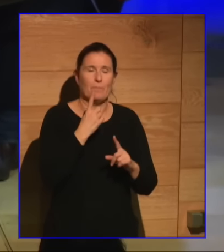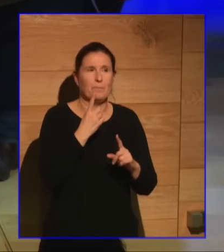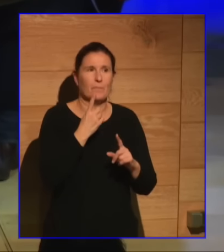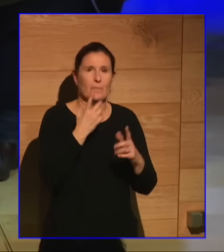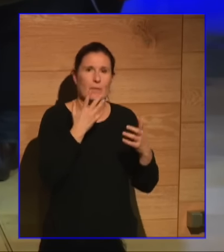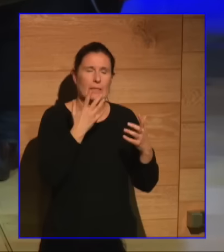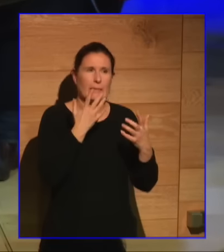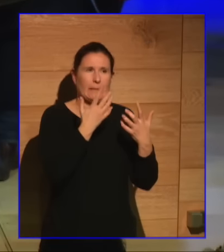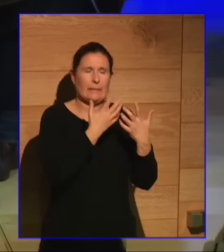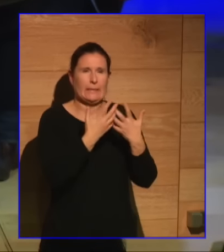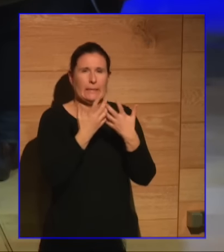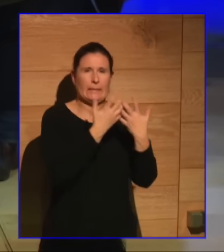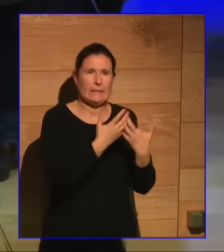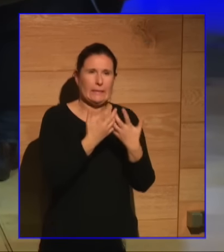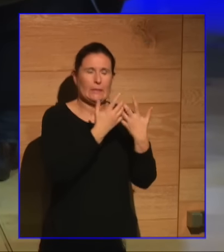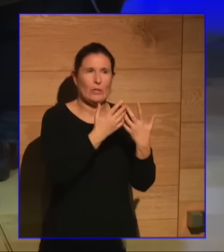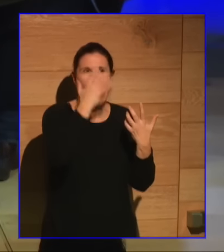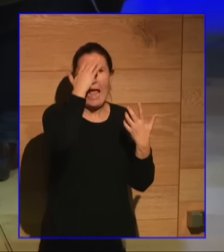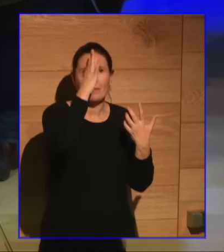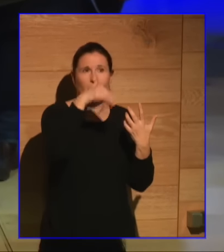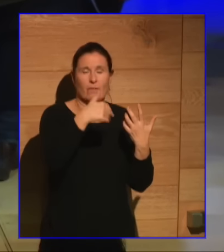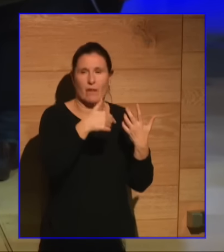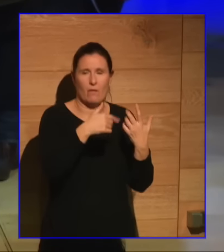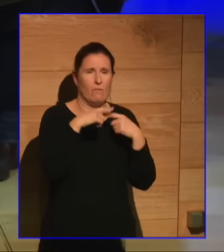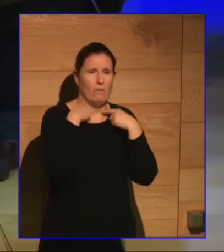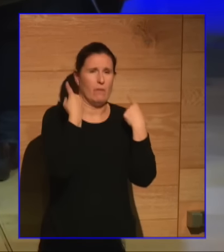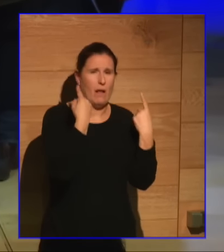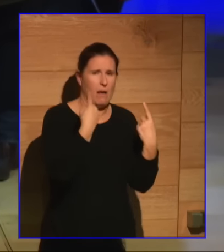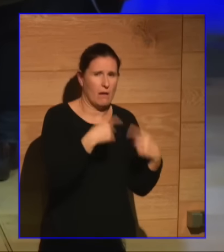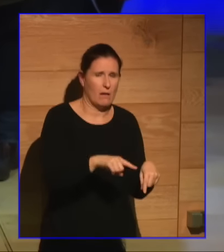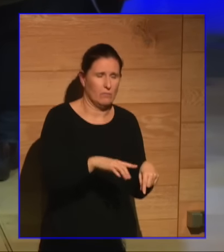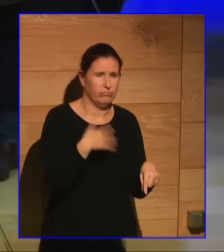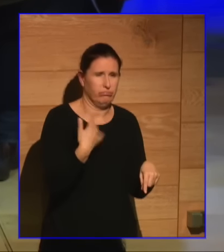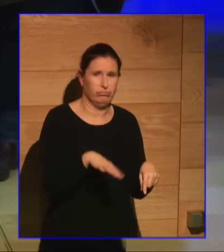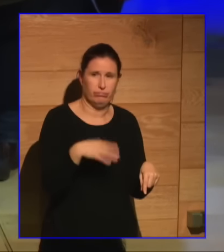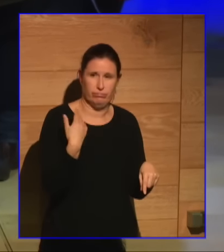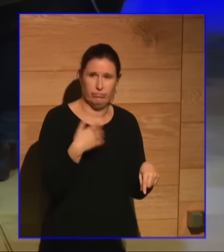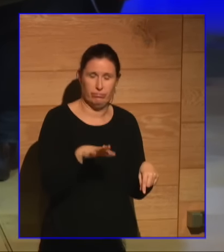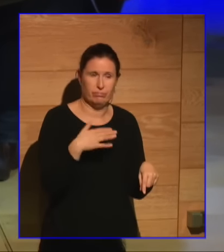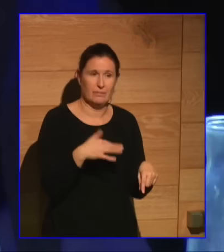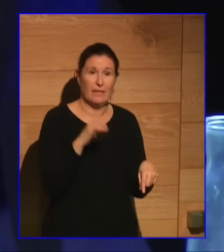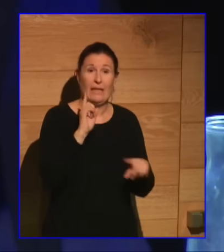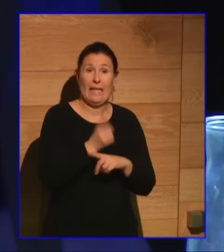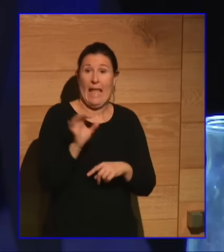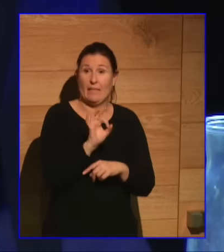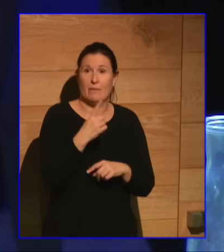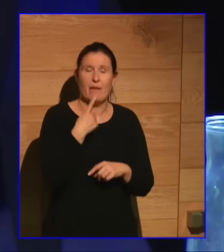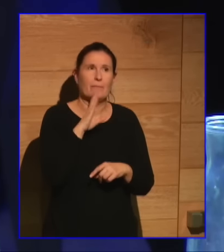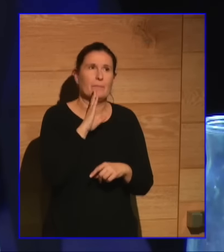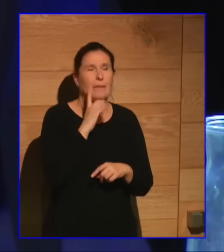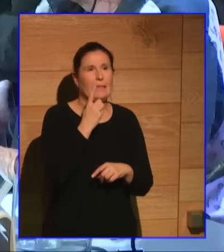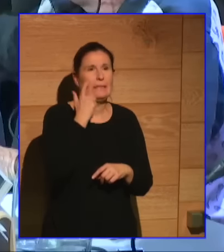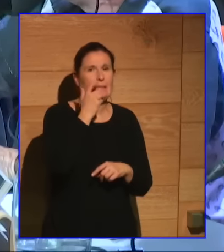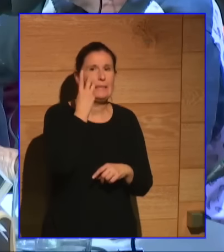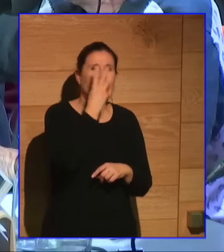La película creo que fue un fracaso bastante, bastante grande y yo no sé si es que Spielberg ya había tardado, como ha dicho Juan,